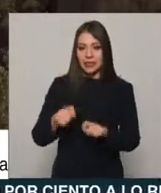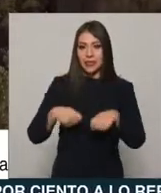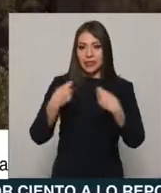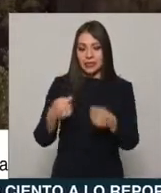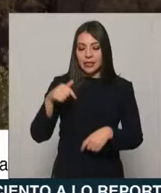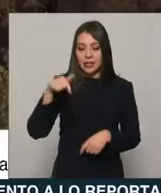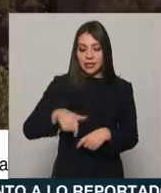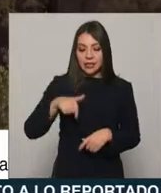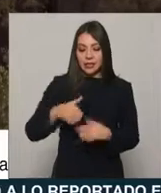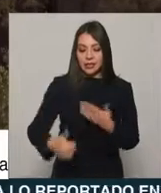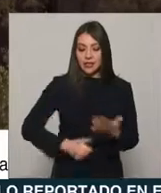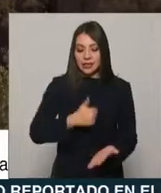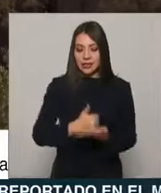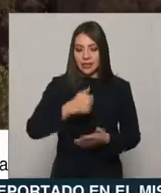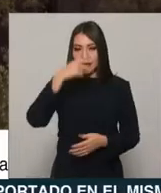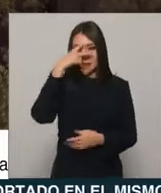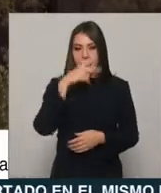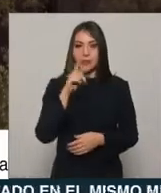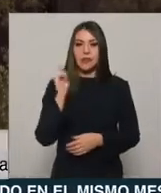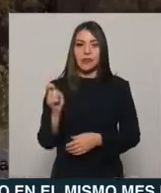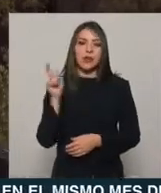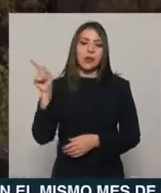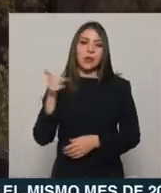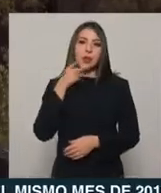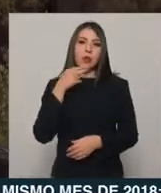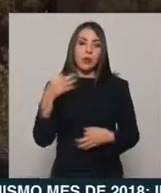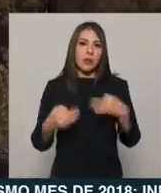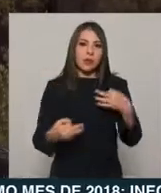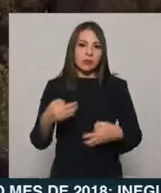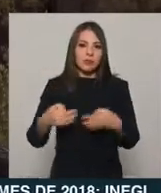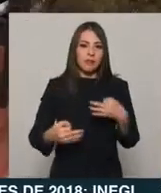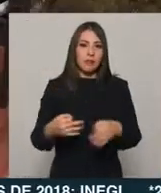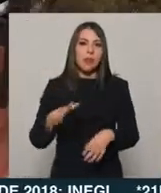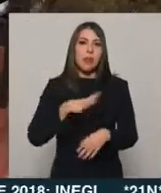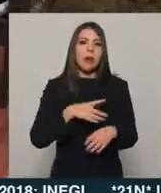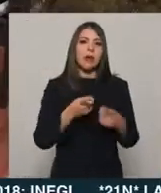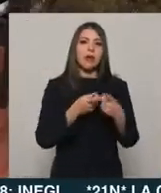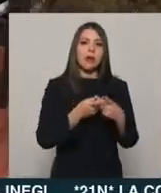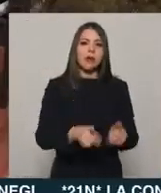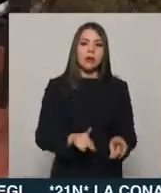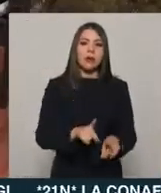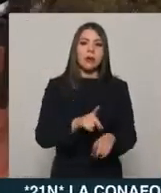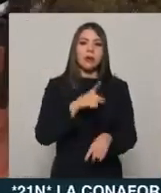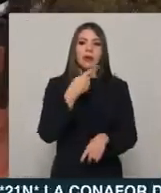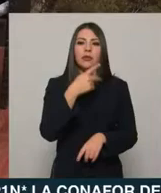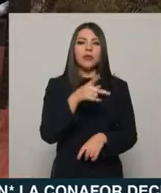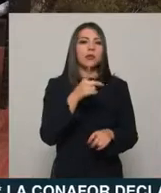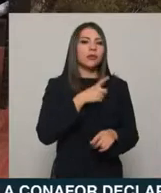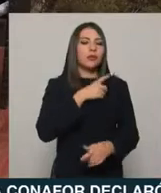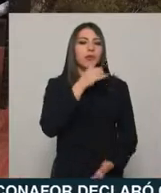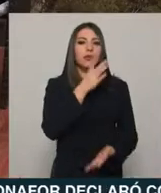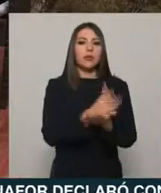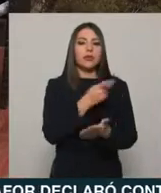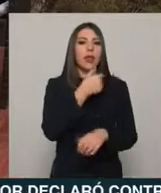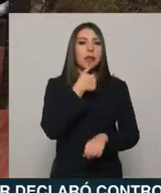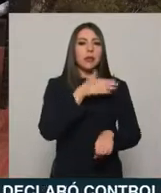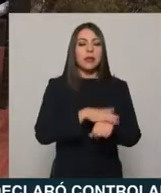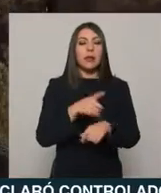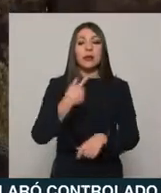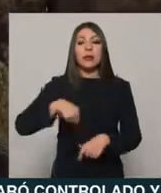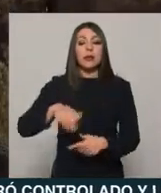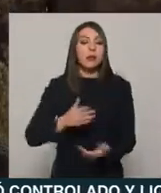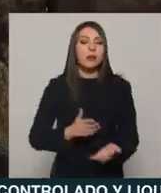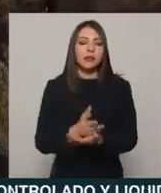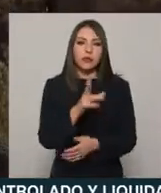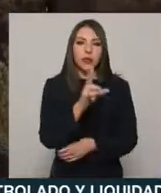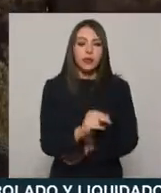en nuestra Ciudad de México es el juez. Porque hay divorcios administrativos y ahí no intervenimos nosotros, pero tratándose de cuestiones de